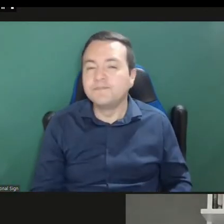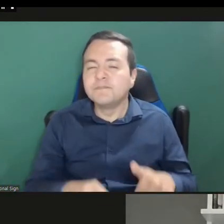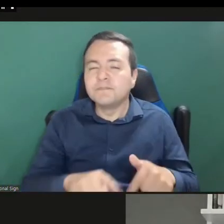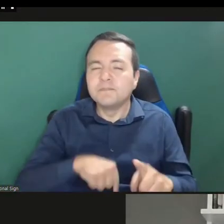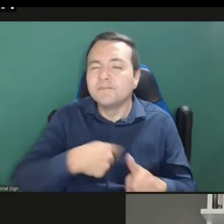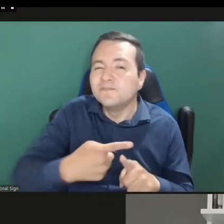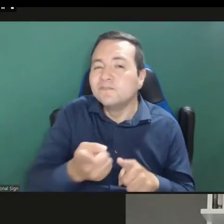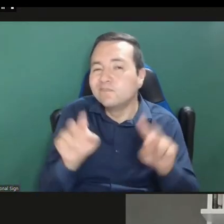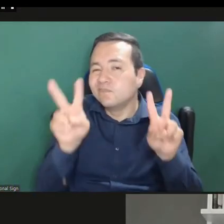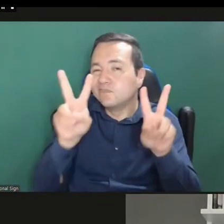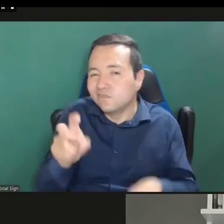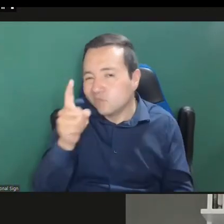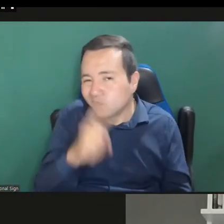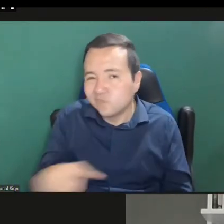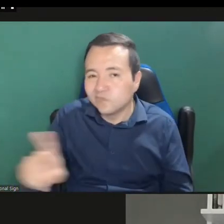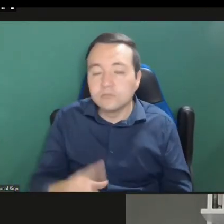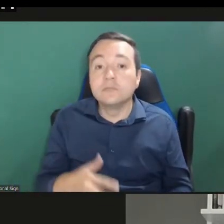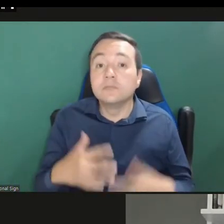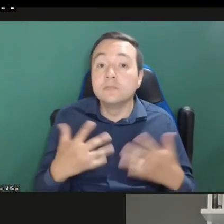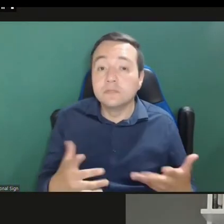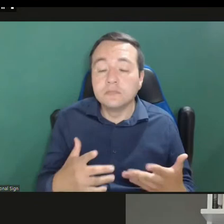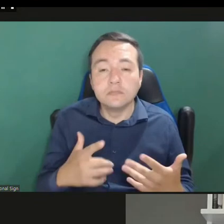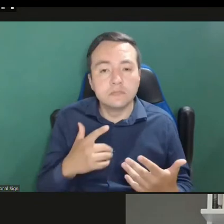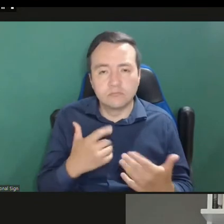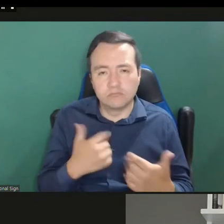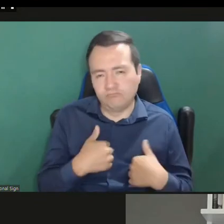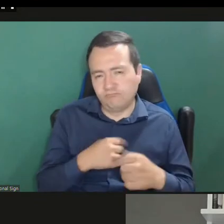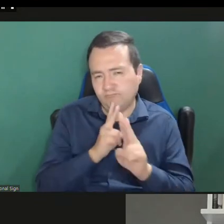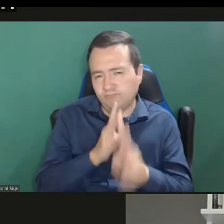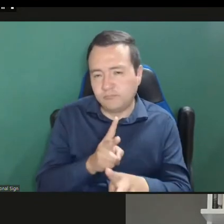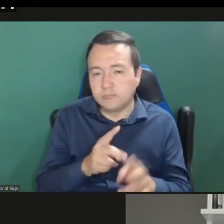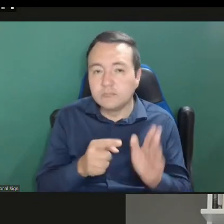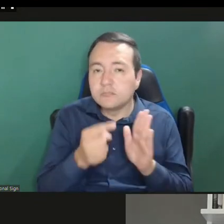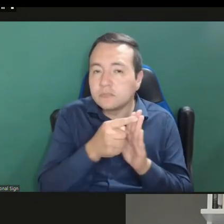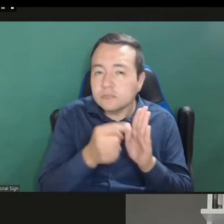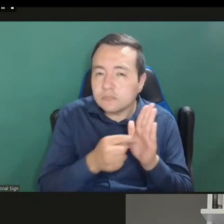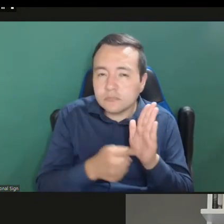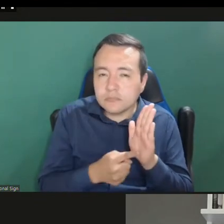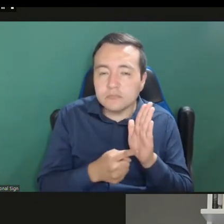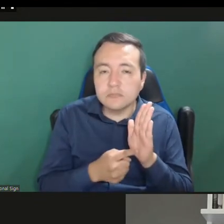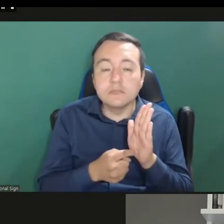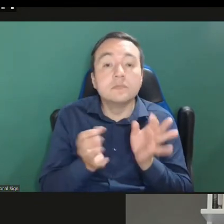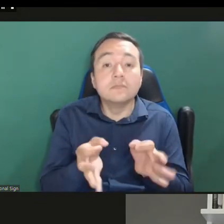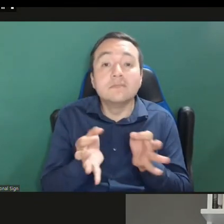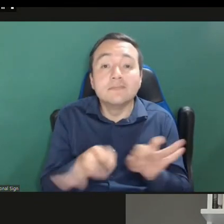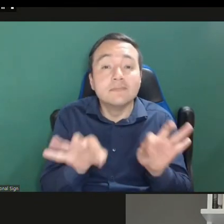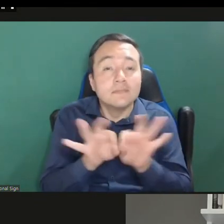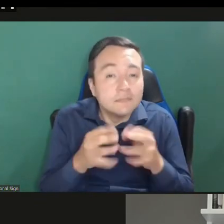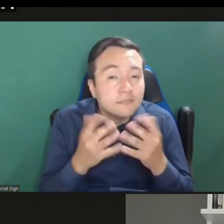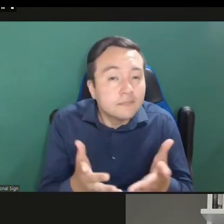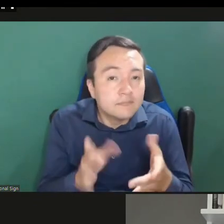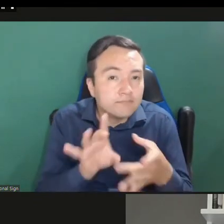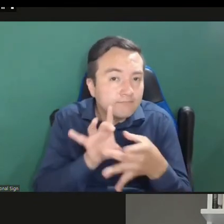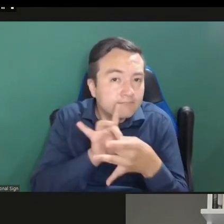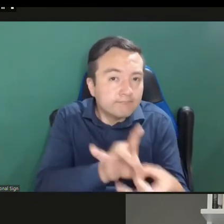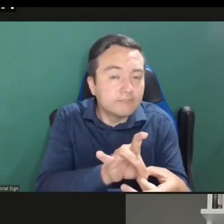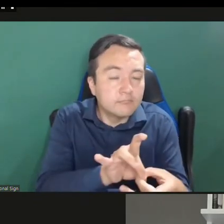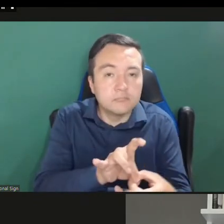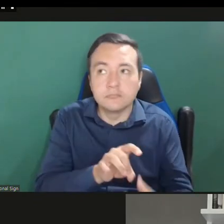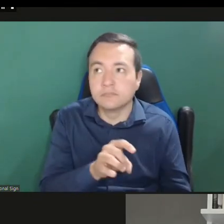tomar quizás 34 minutos para responder esto es también conectar con él